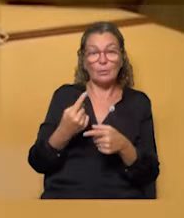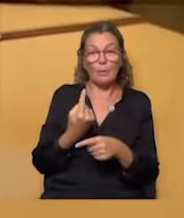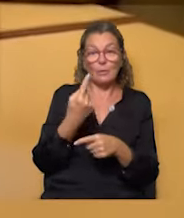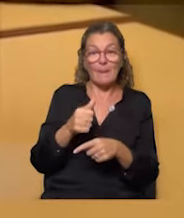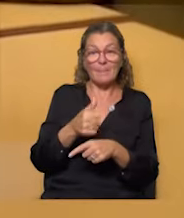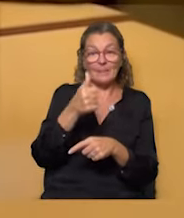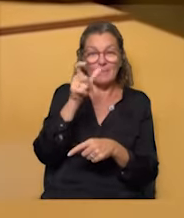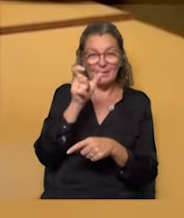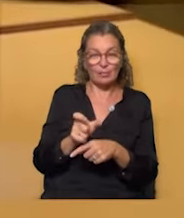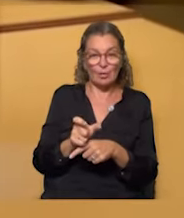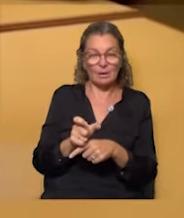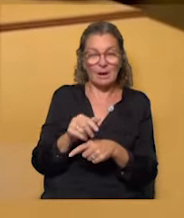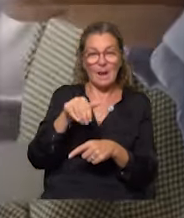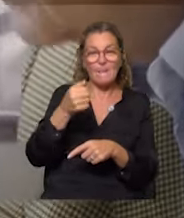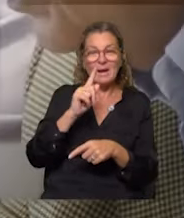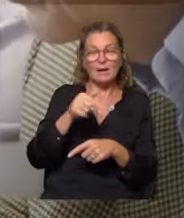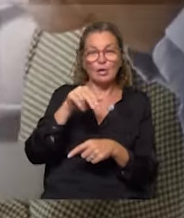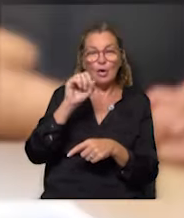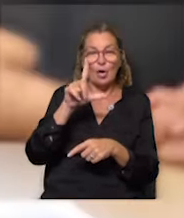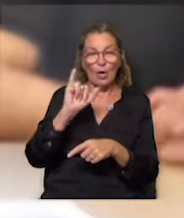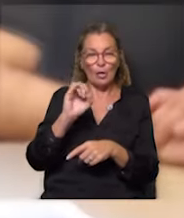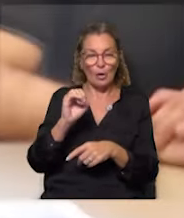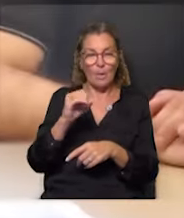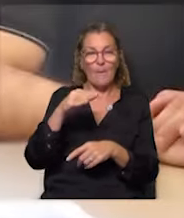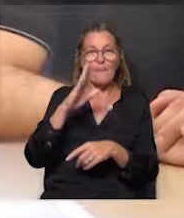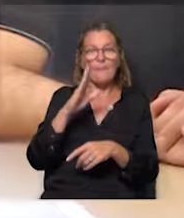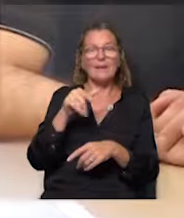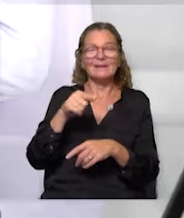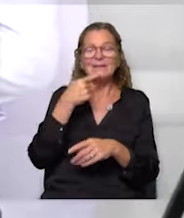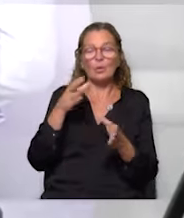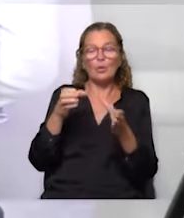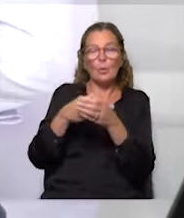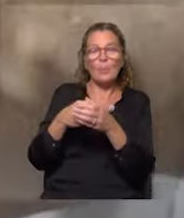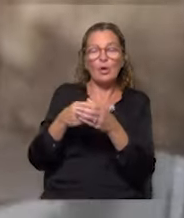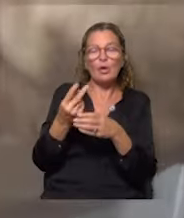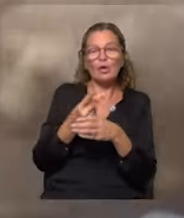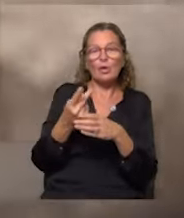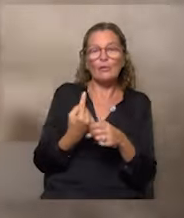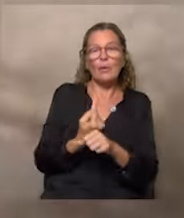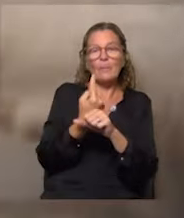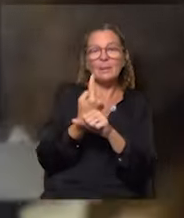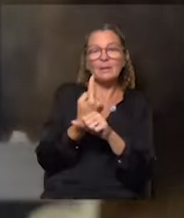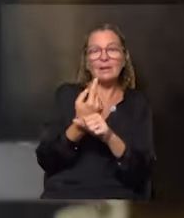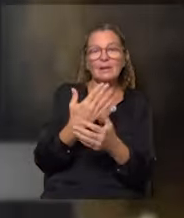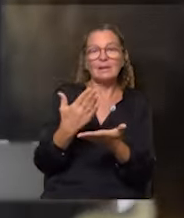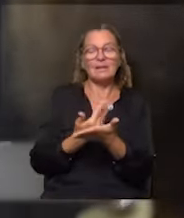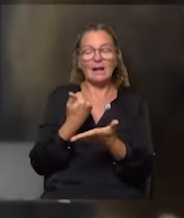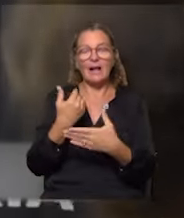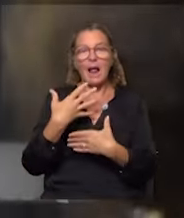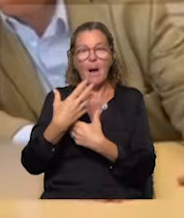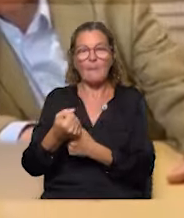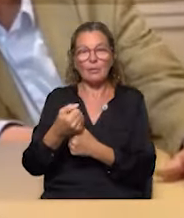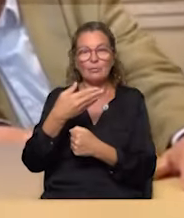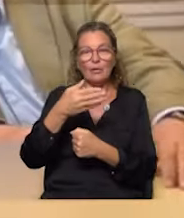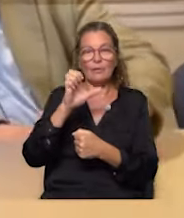propio los sectores Magnolia y plataforma que integran el espacio convocatoria serin ista progresistas fueron los primeros en retirar el apoyo al precandidato Mario